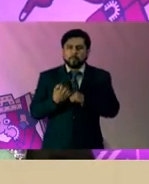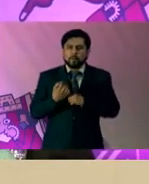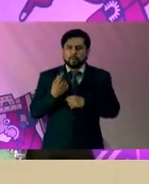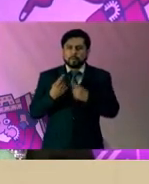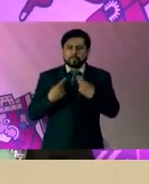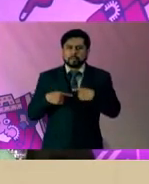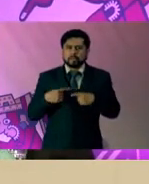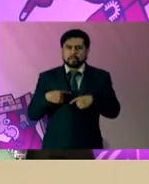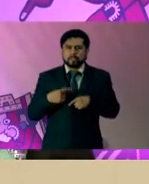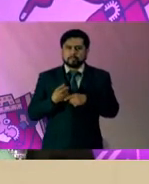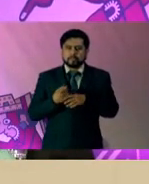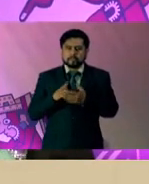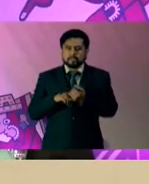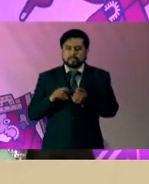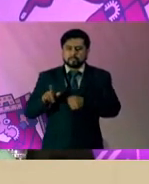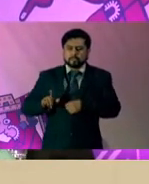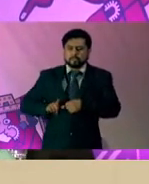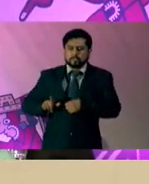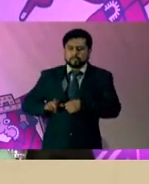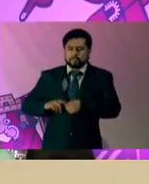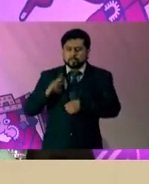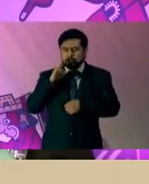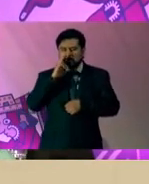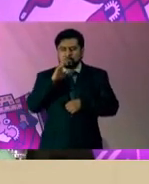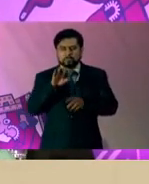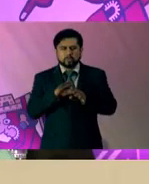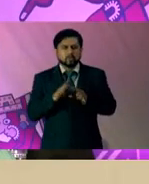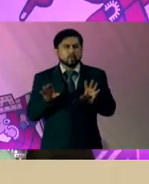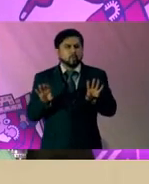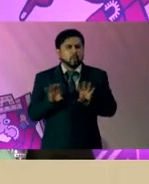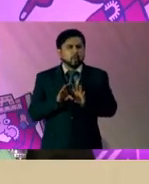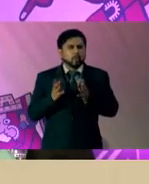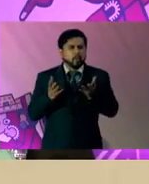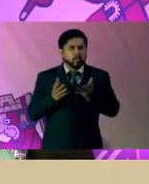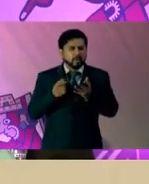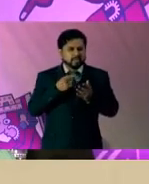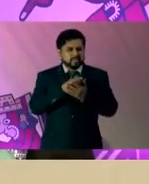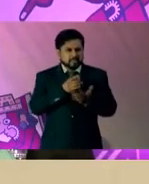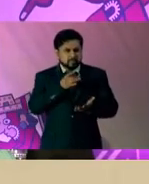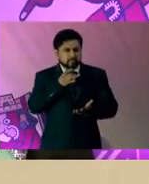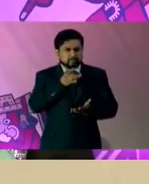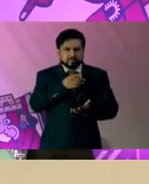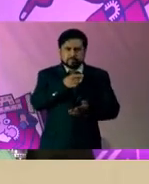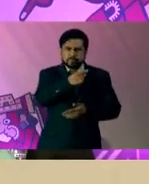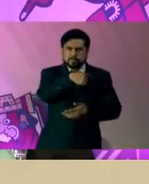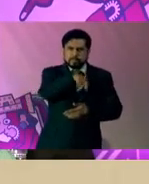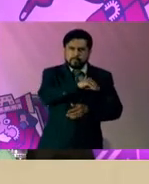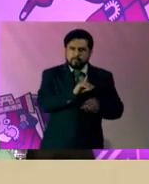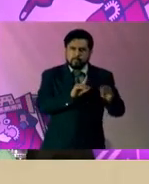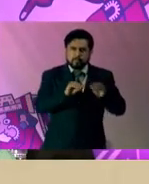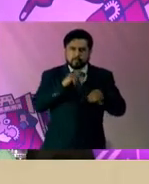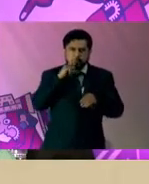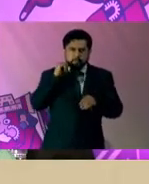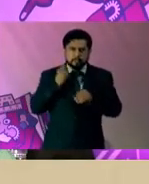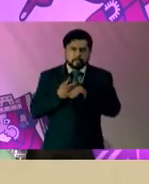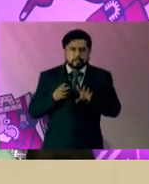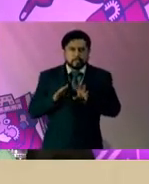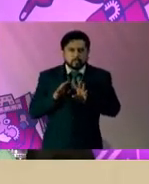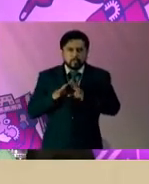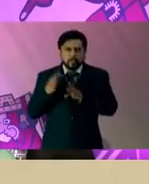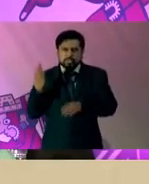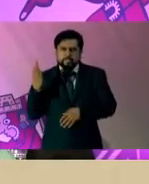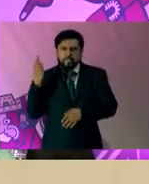en la cúpula del poder para descabezar ese movimiento porque se dan cuenta que mientras mientras